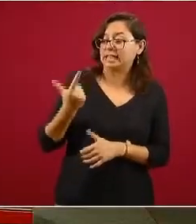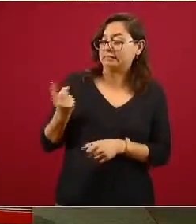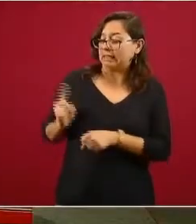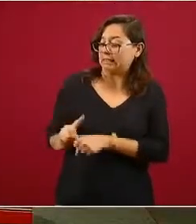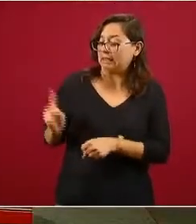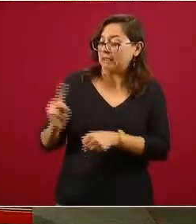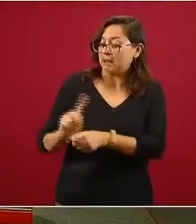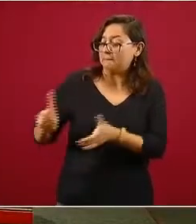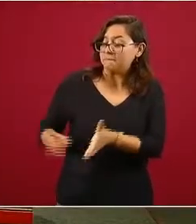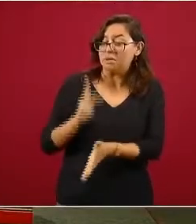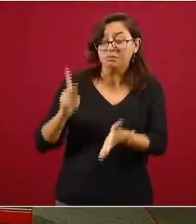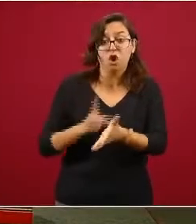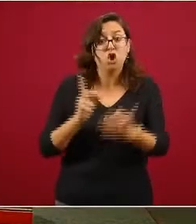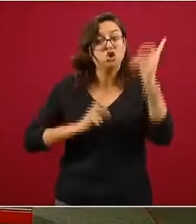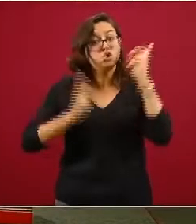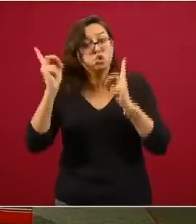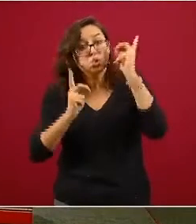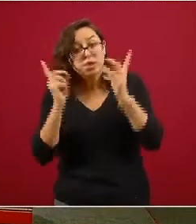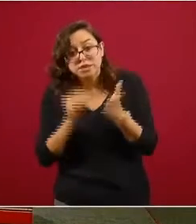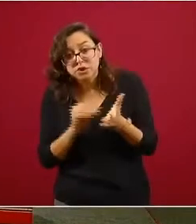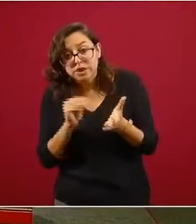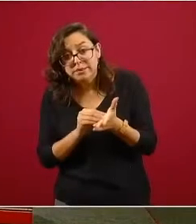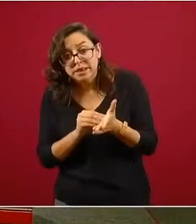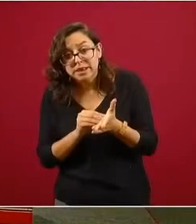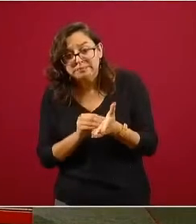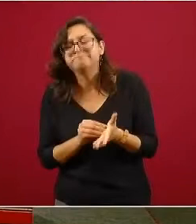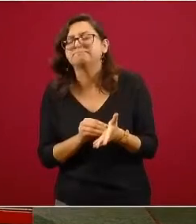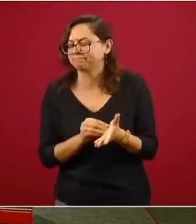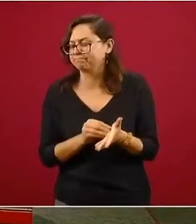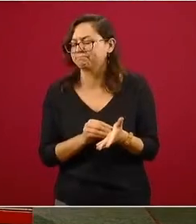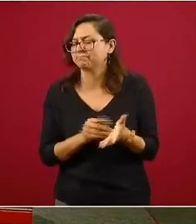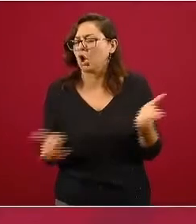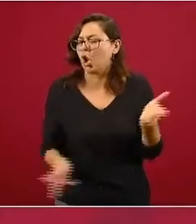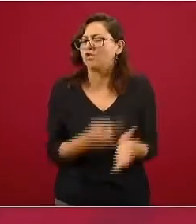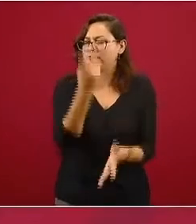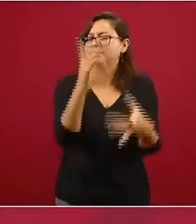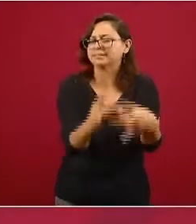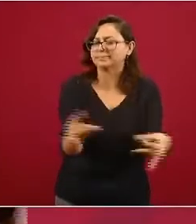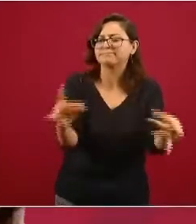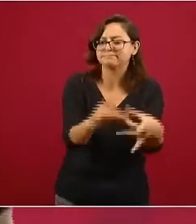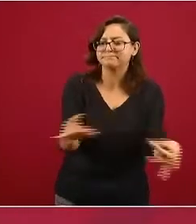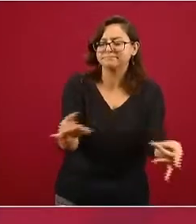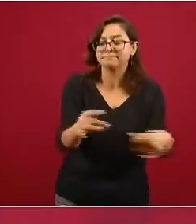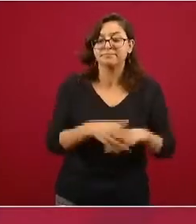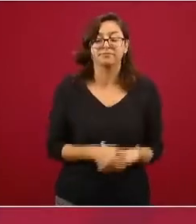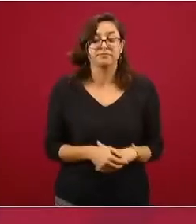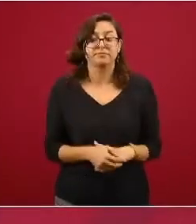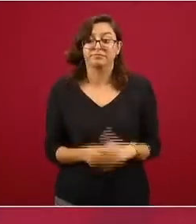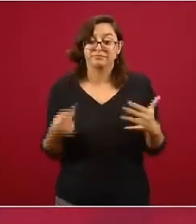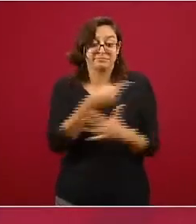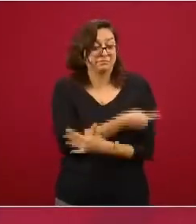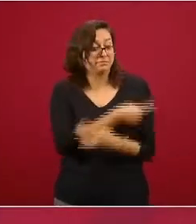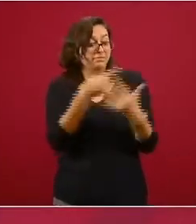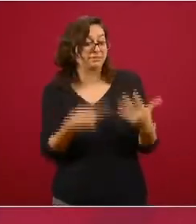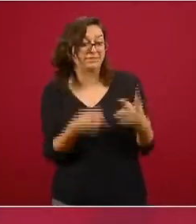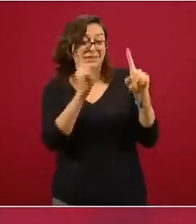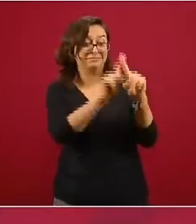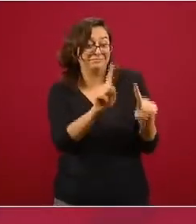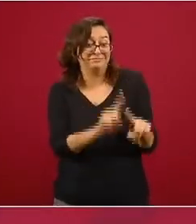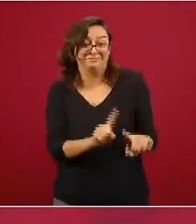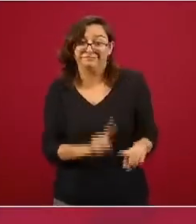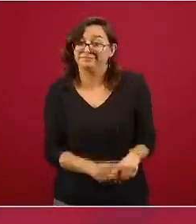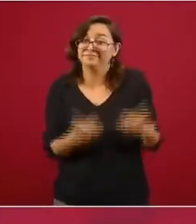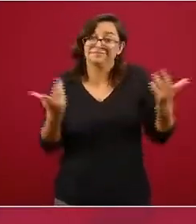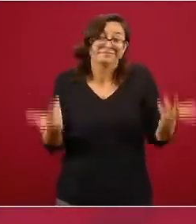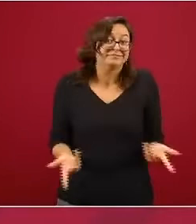a comentar. Los factores son múltiples, uno de ellos importantísimo, hoy lo expone el doctor Savicki con